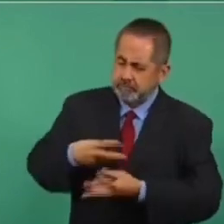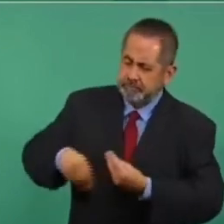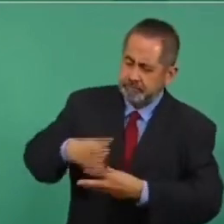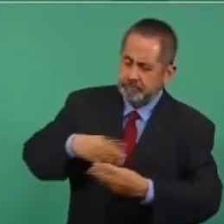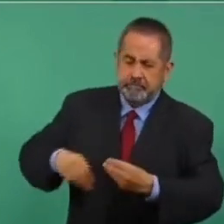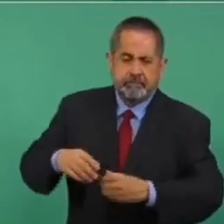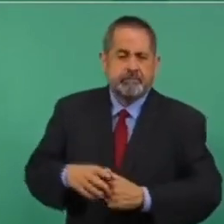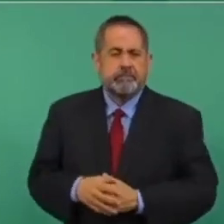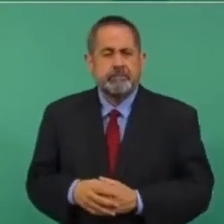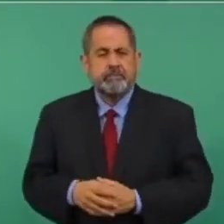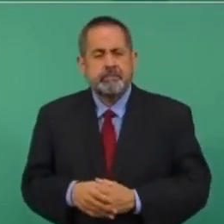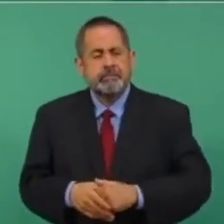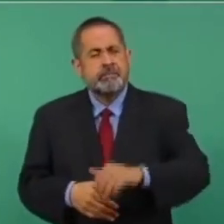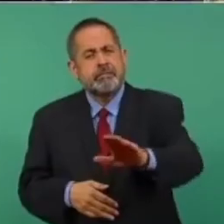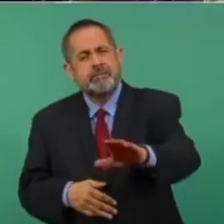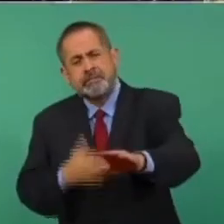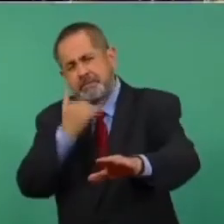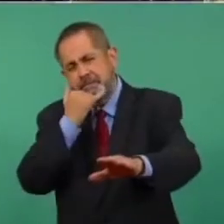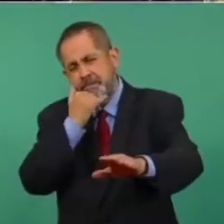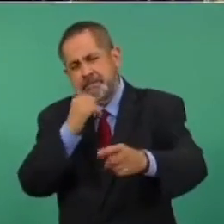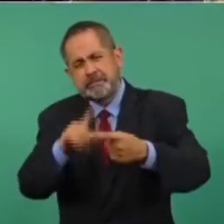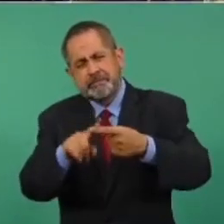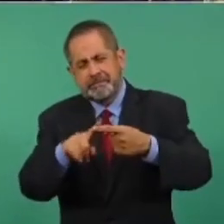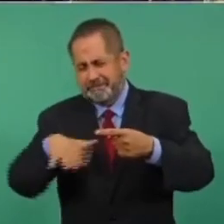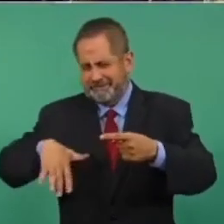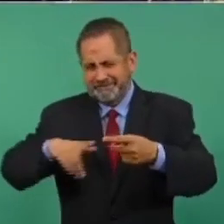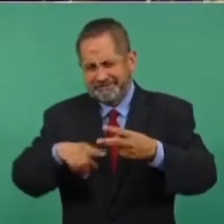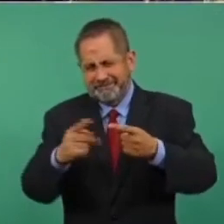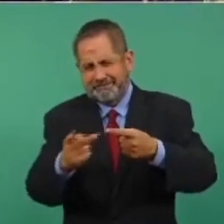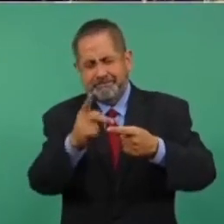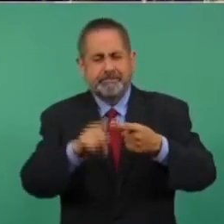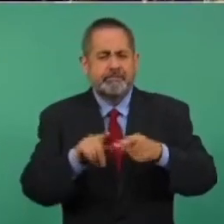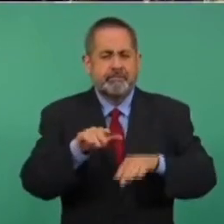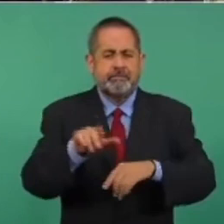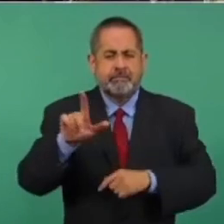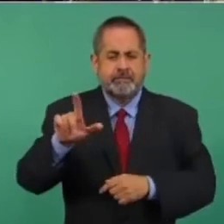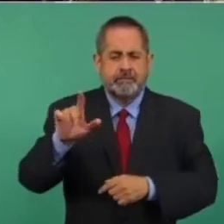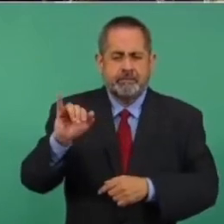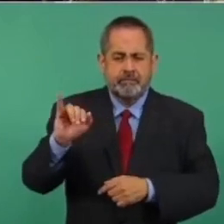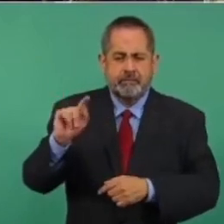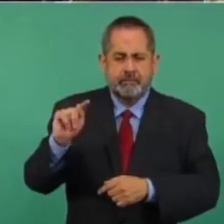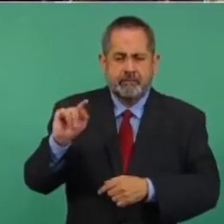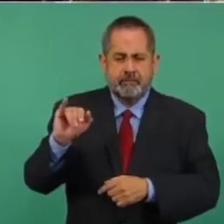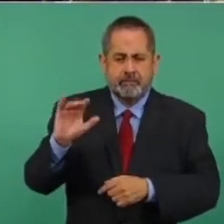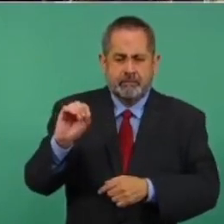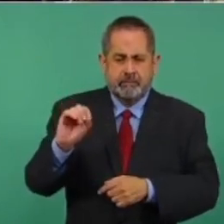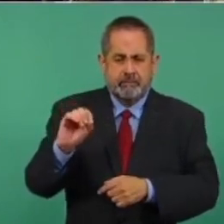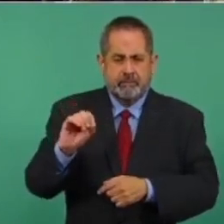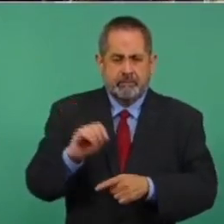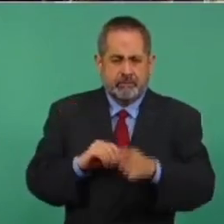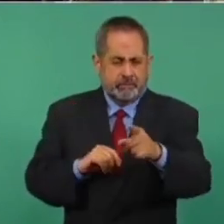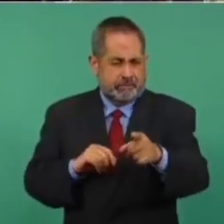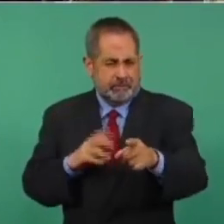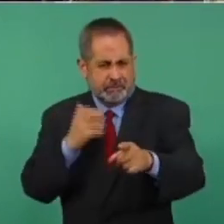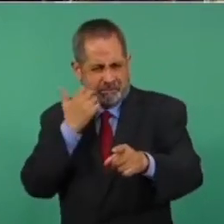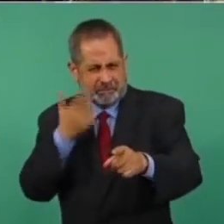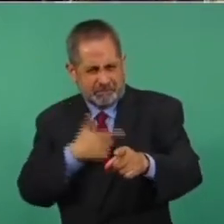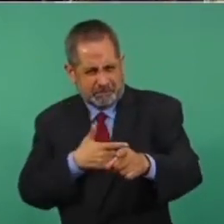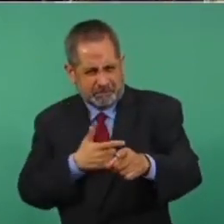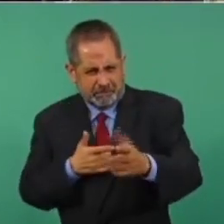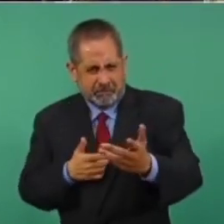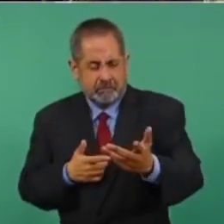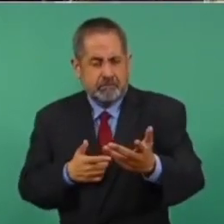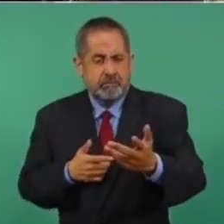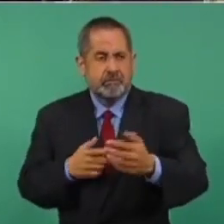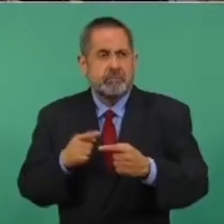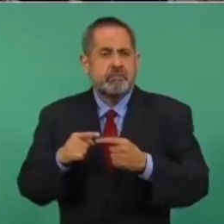renovables. Precisando nada más la primera pregunta, presidente, en el tema del litio, ¿a usted le gustaría que